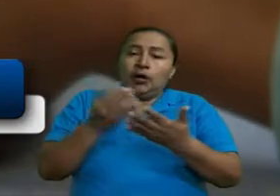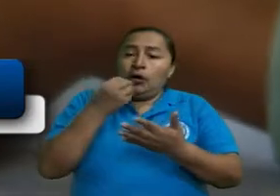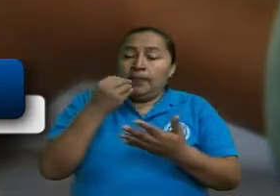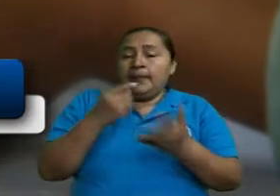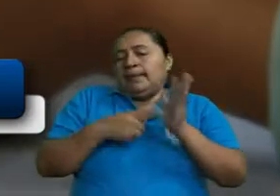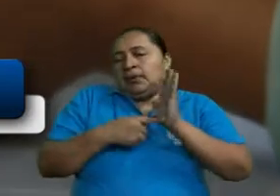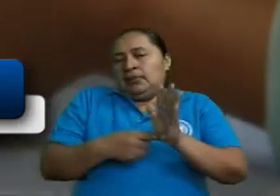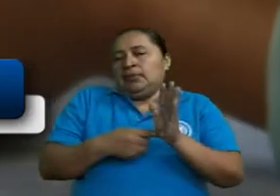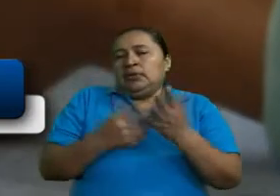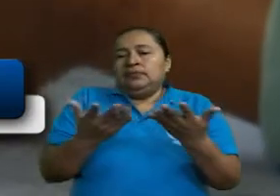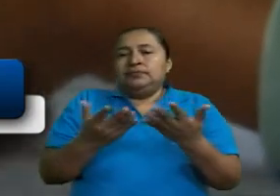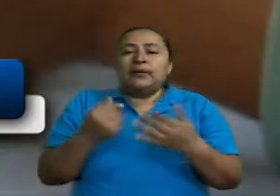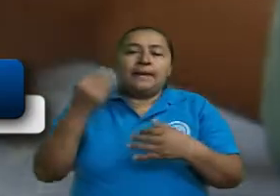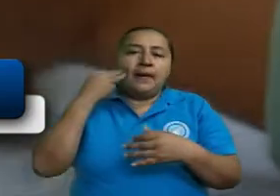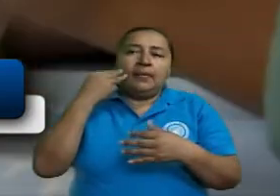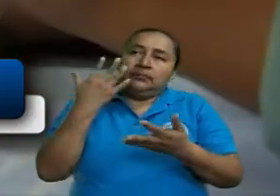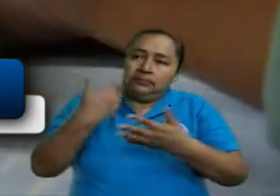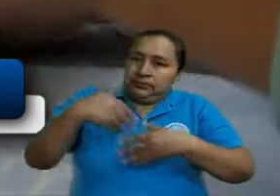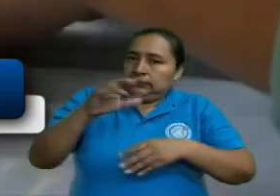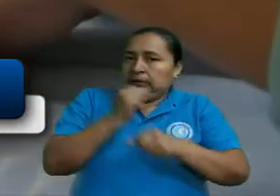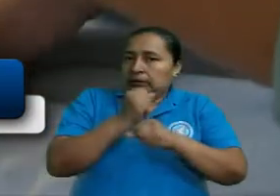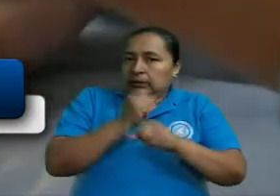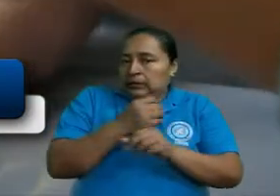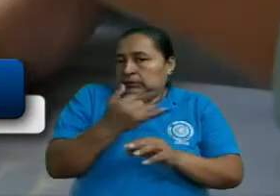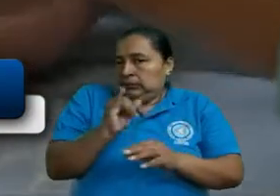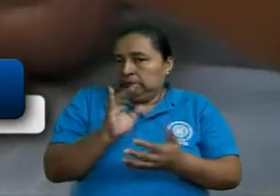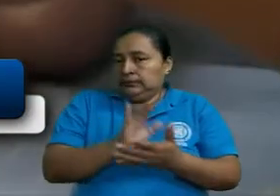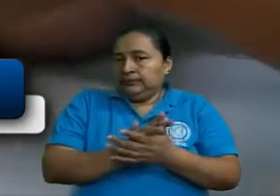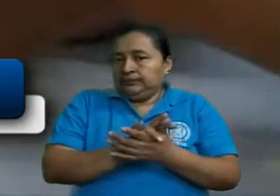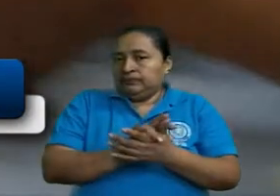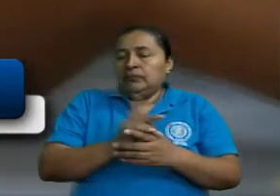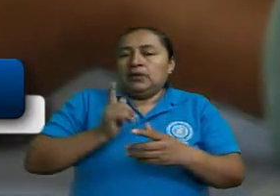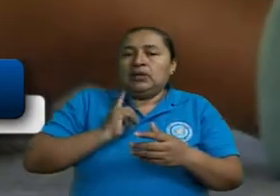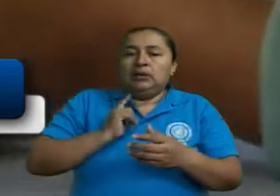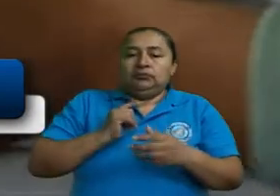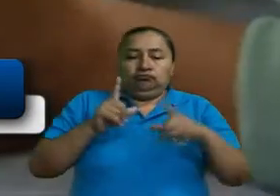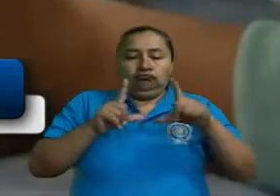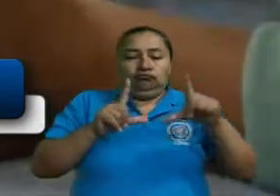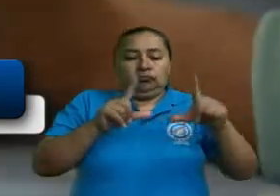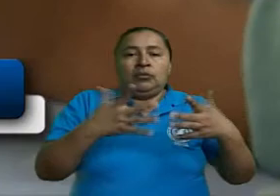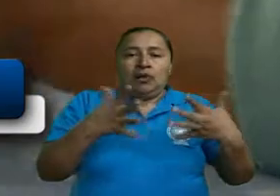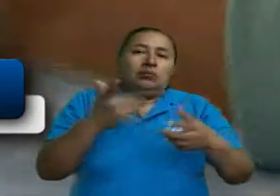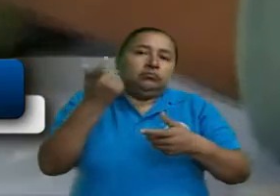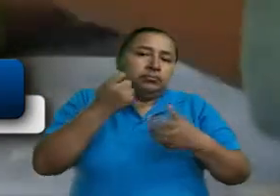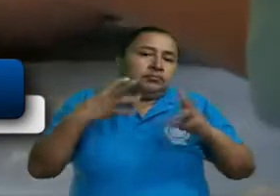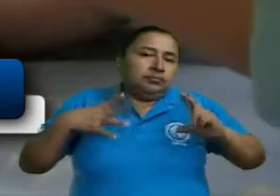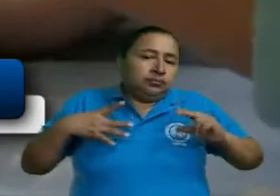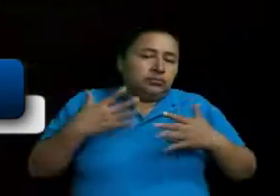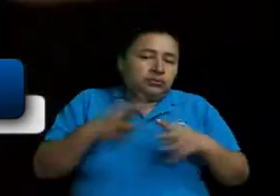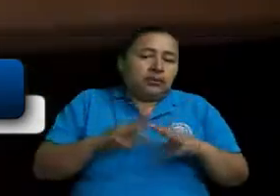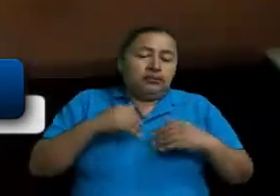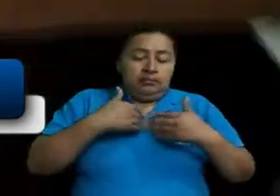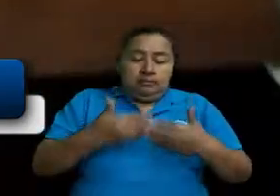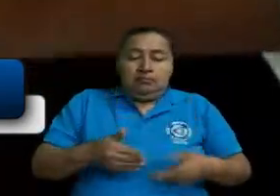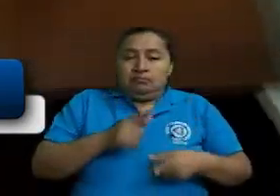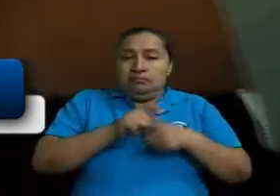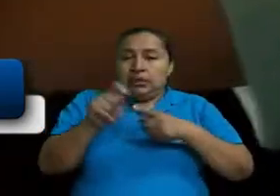las madres tienen que irse a trabajar, obviamente. Tiene su subsidio por el embarazo, por los primeros